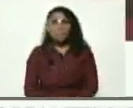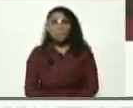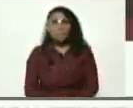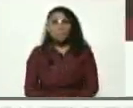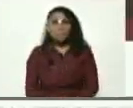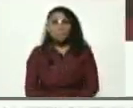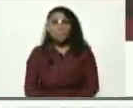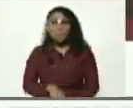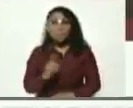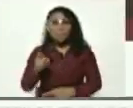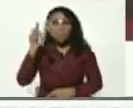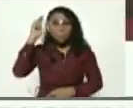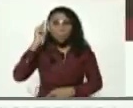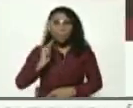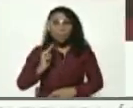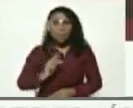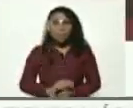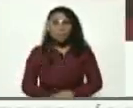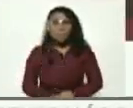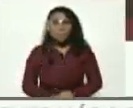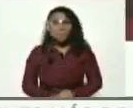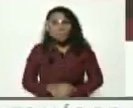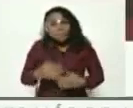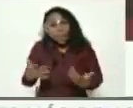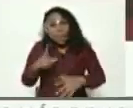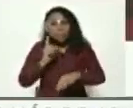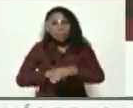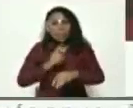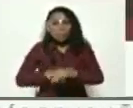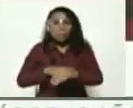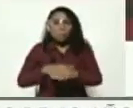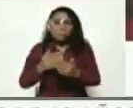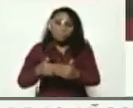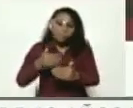De ese Bolívar que tiempo más tarde